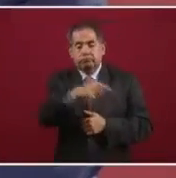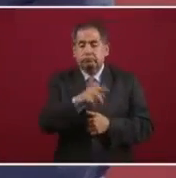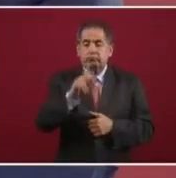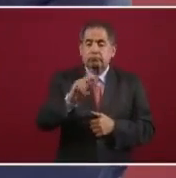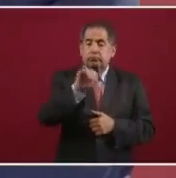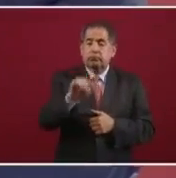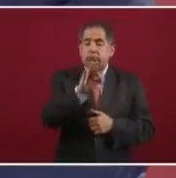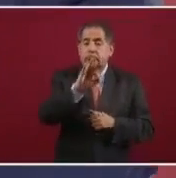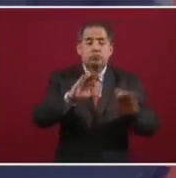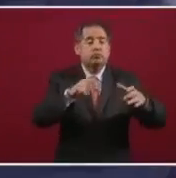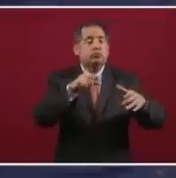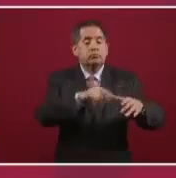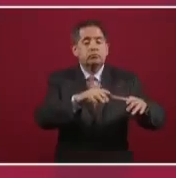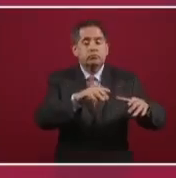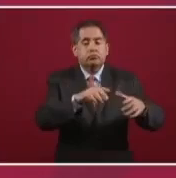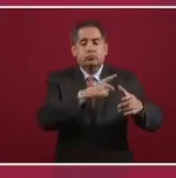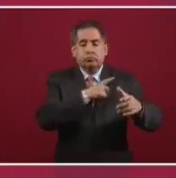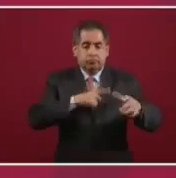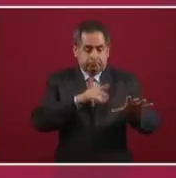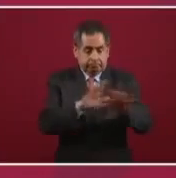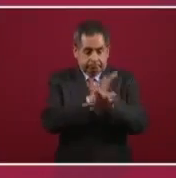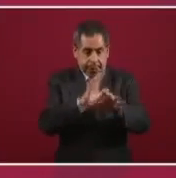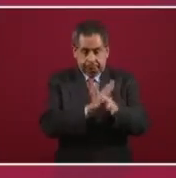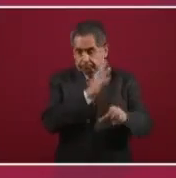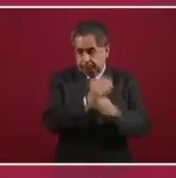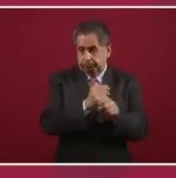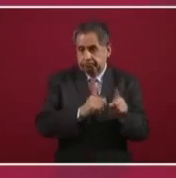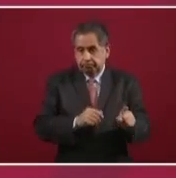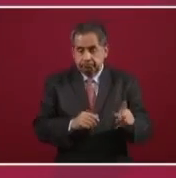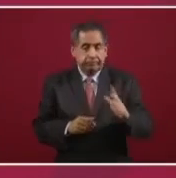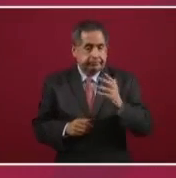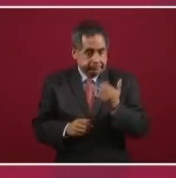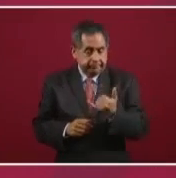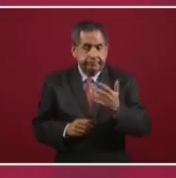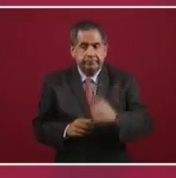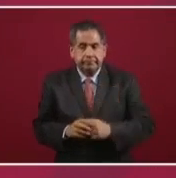de reformarse a sí mismo y